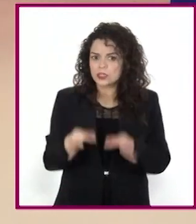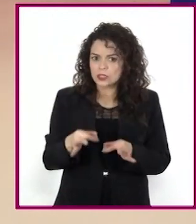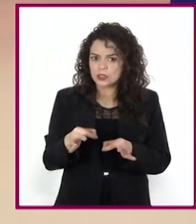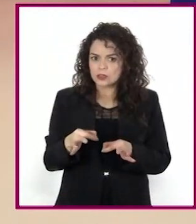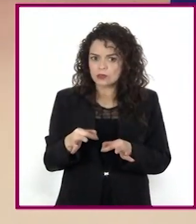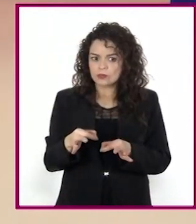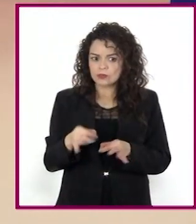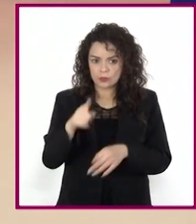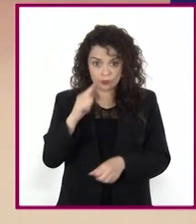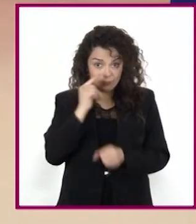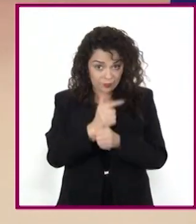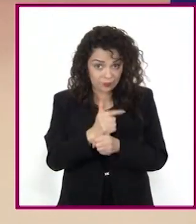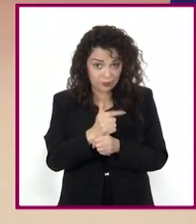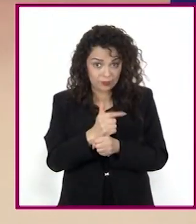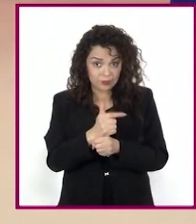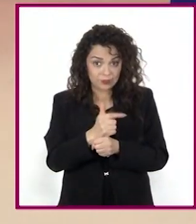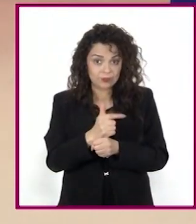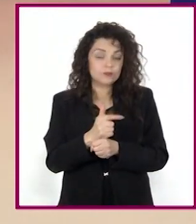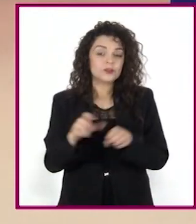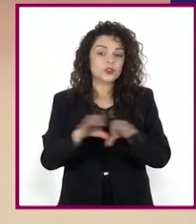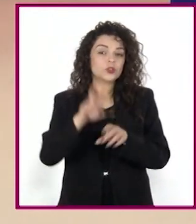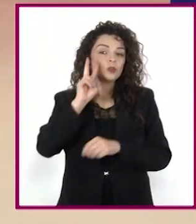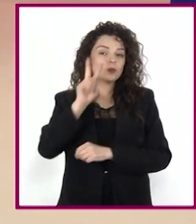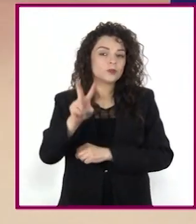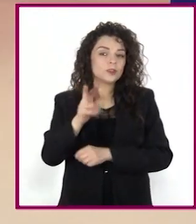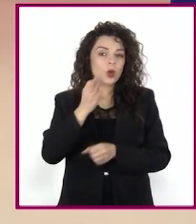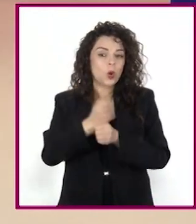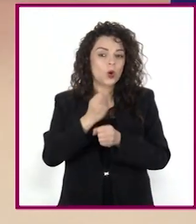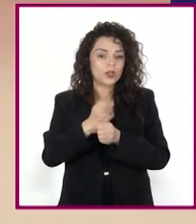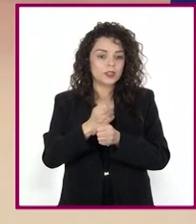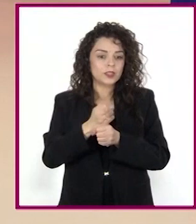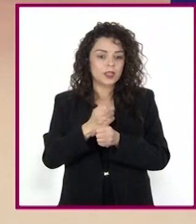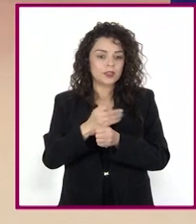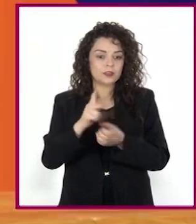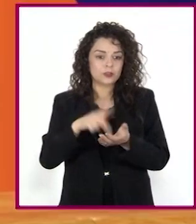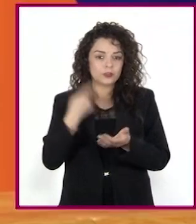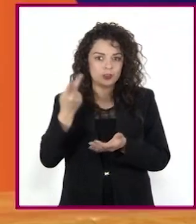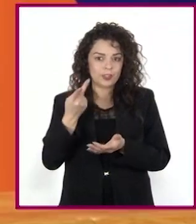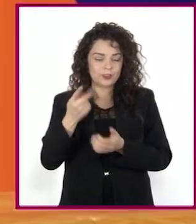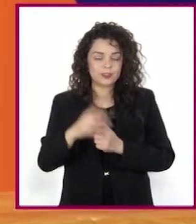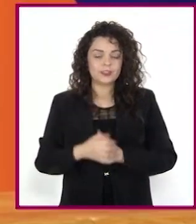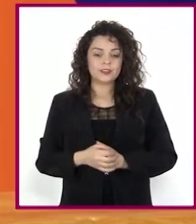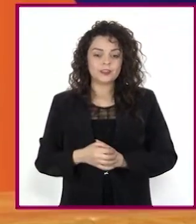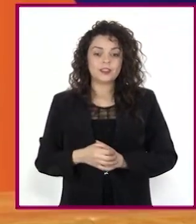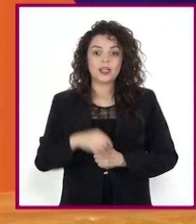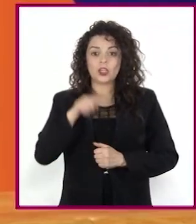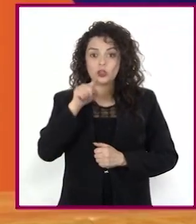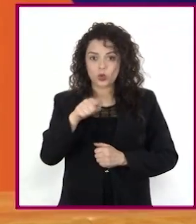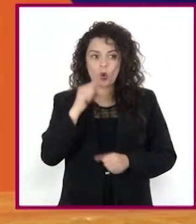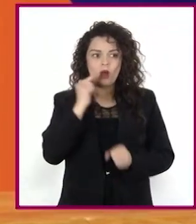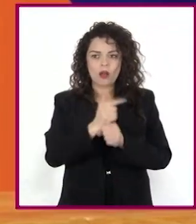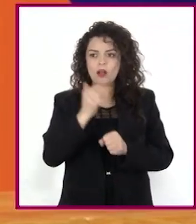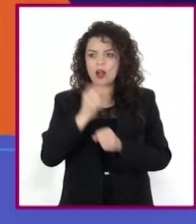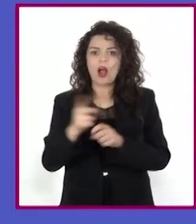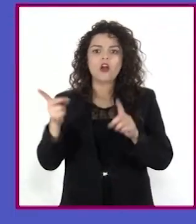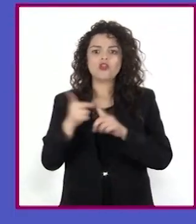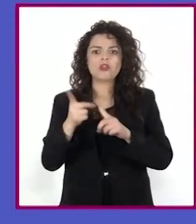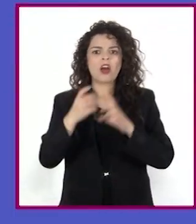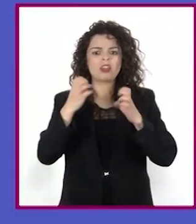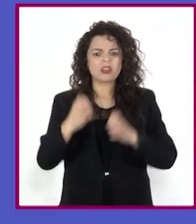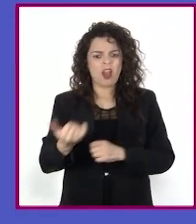¿Pudieron identificarlo? ¿Qué les parece si lo observamos? Ahora, localicemos y subrayemos dónde estuvo la